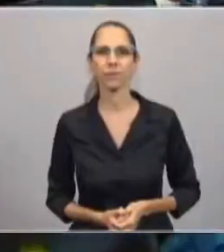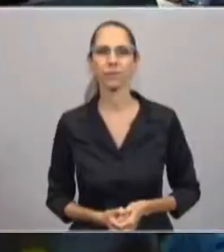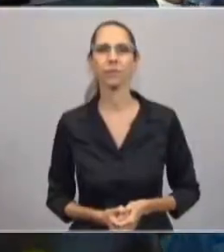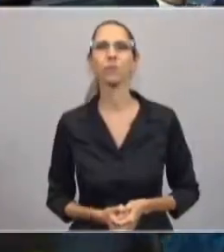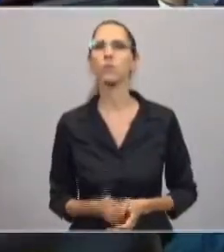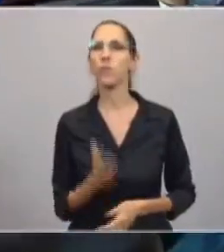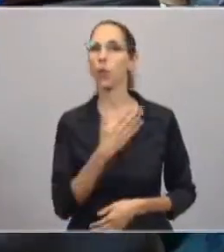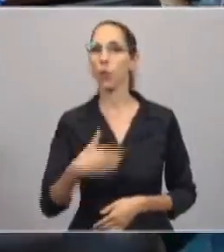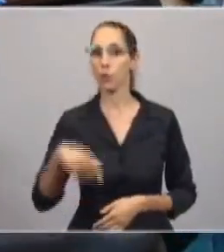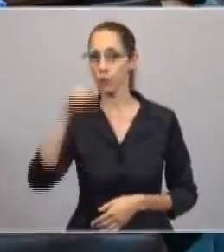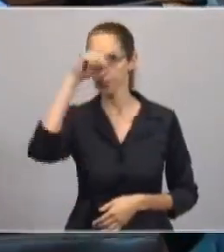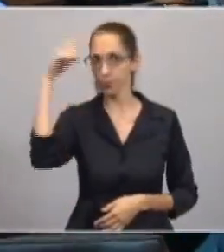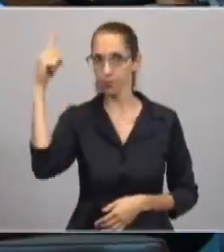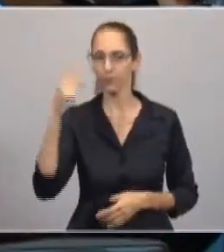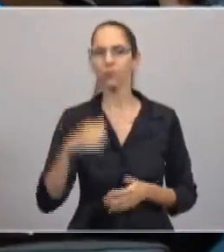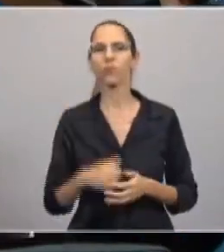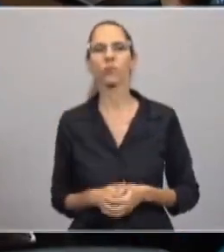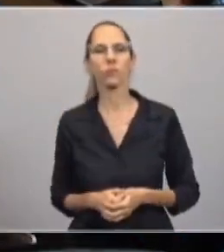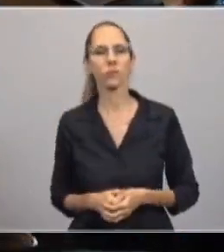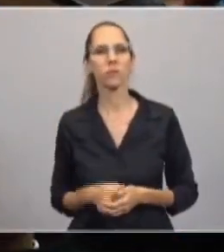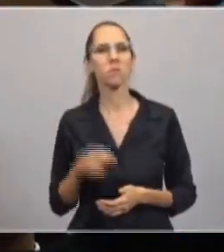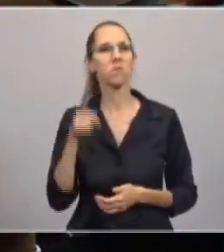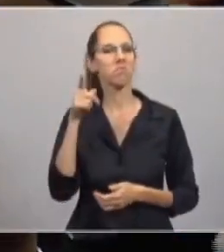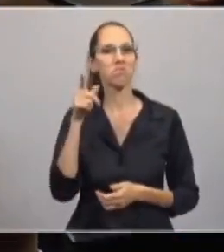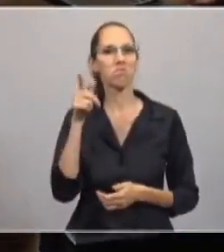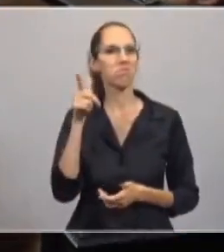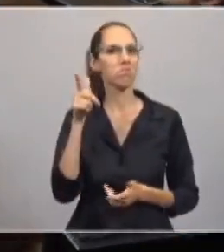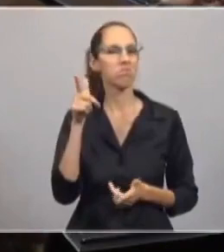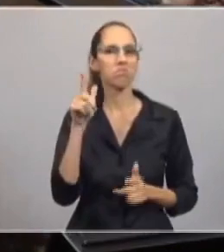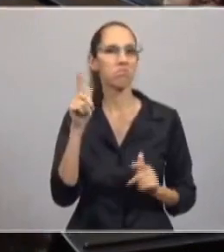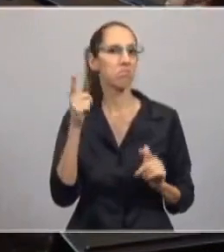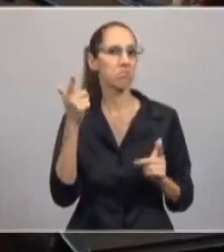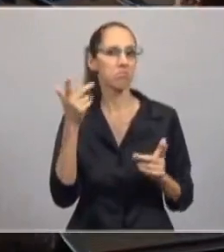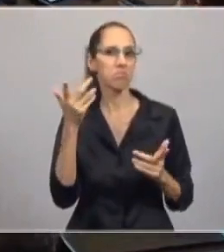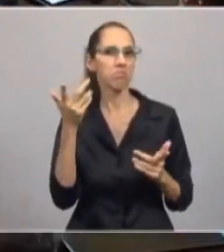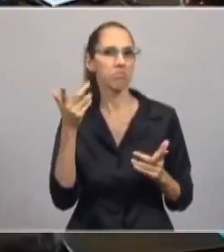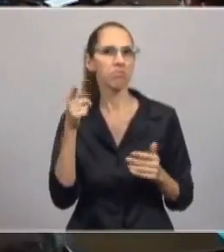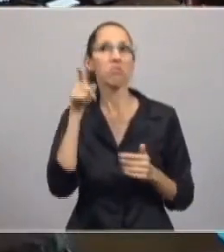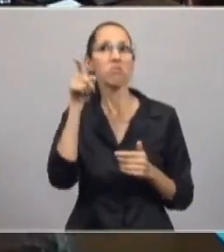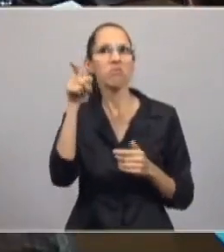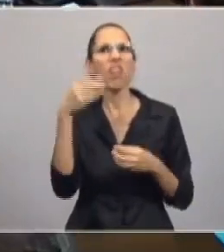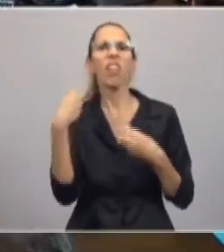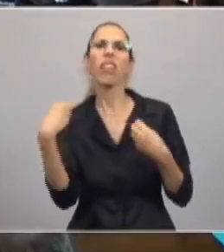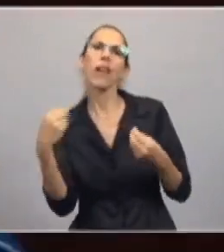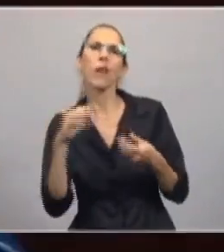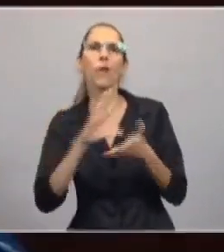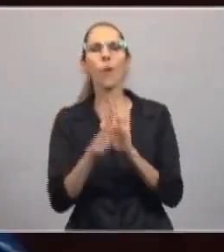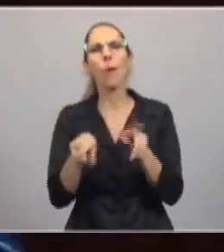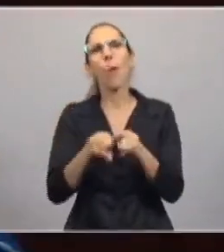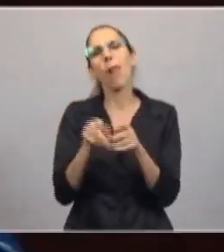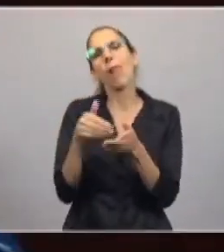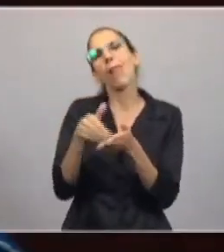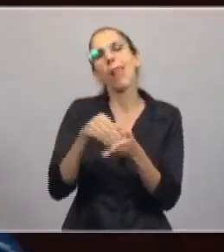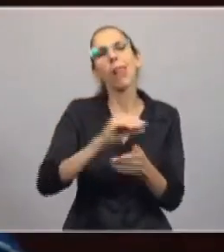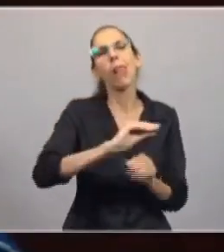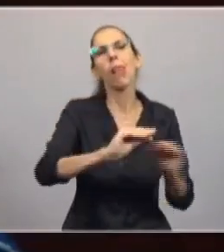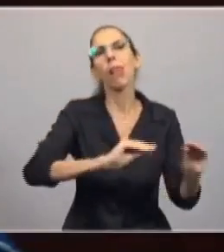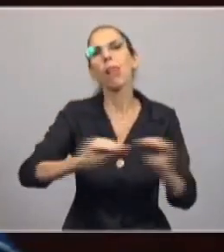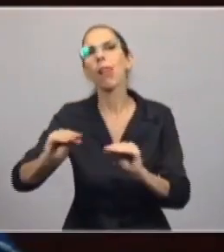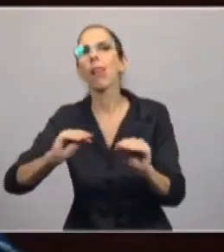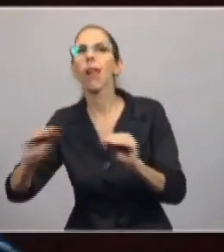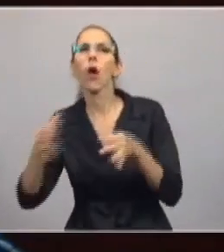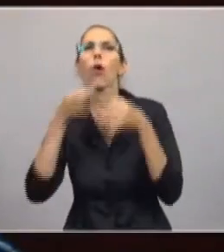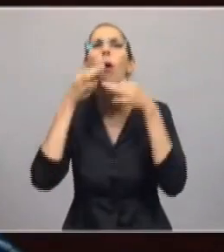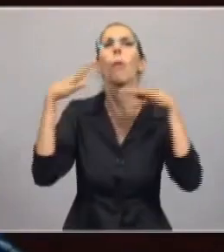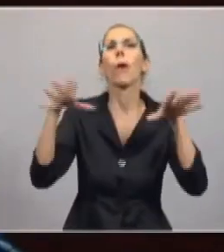El Gobierno Nacional no tiene como función repartir limosnas ni recursos discrecionales